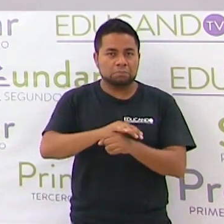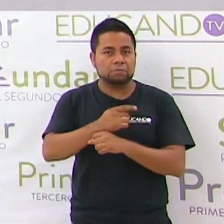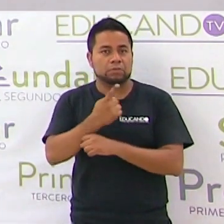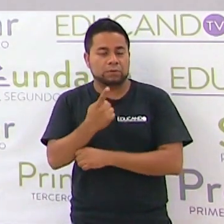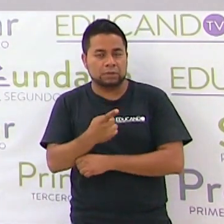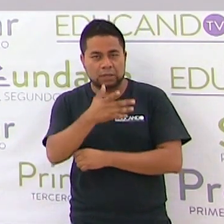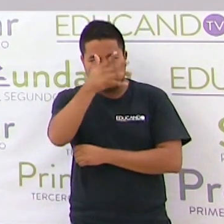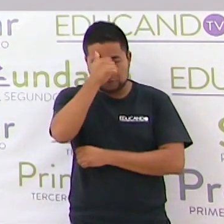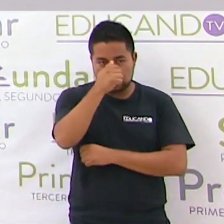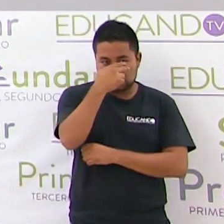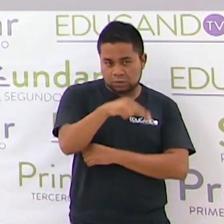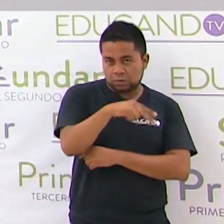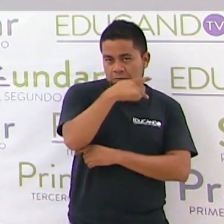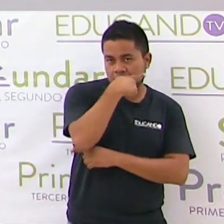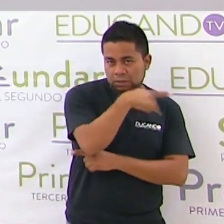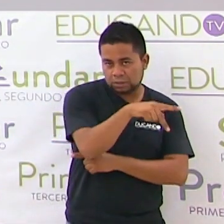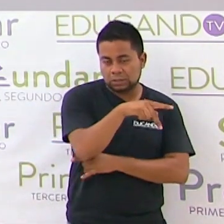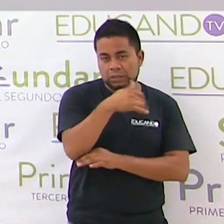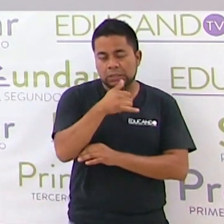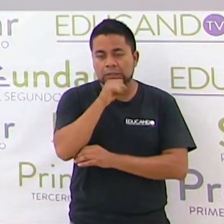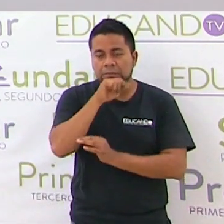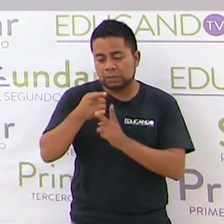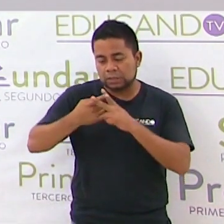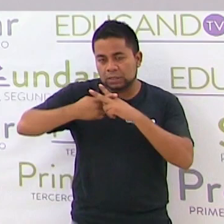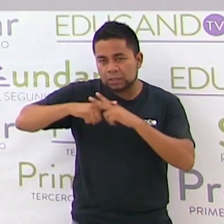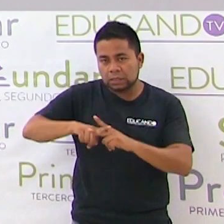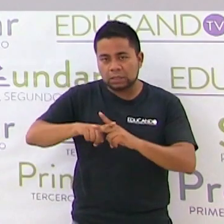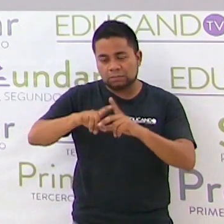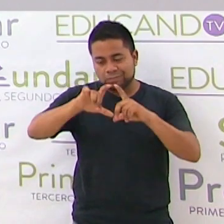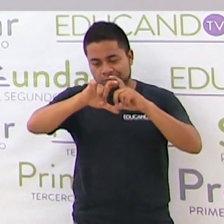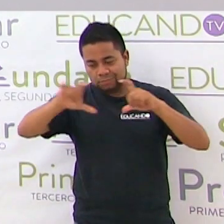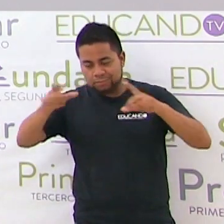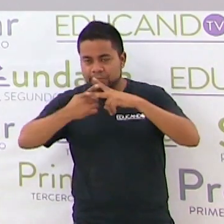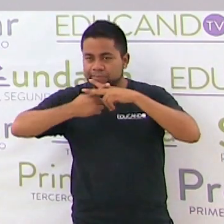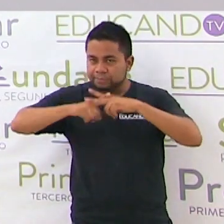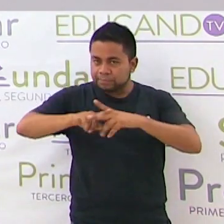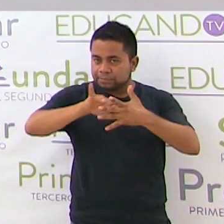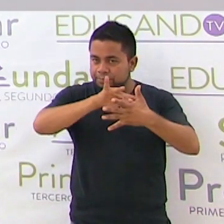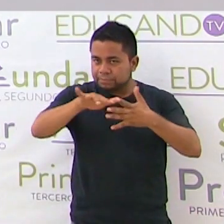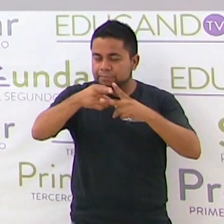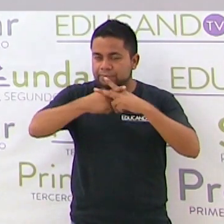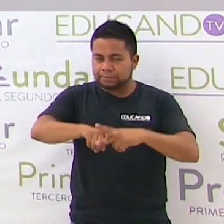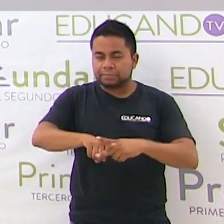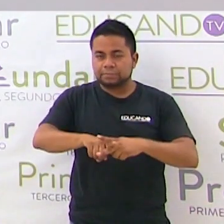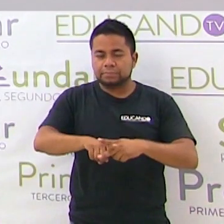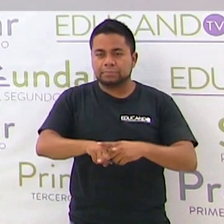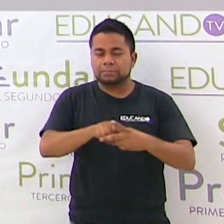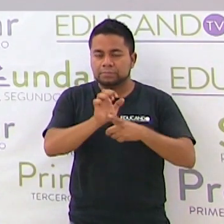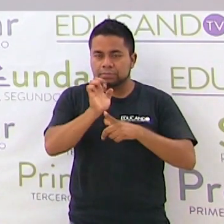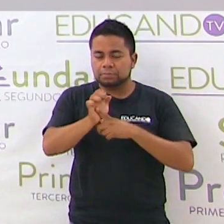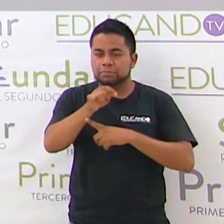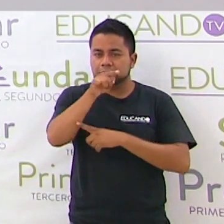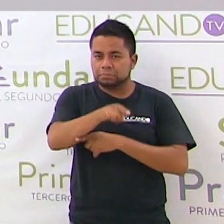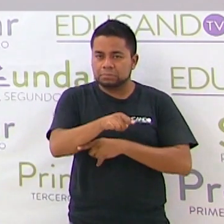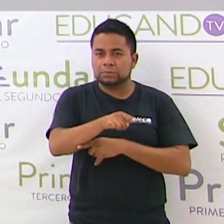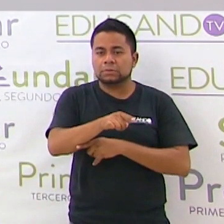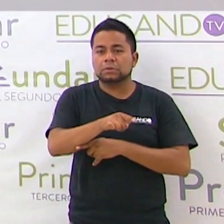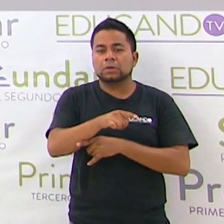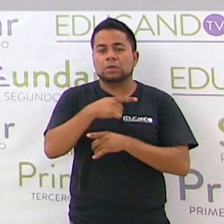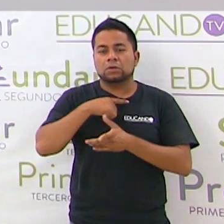es nombre propio y porque está empezando el texto. Entonces, la hice más grande